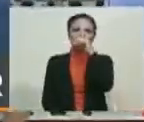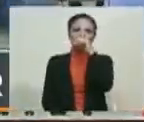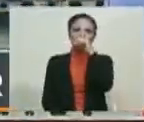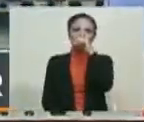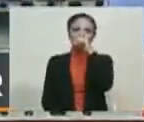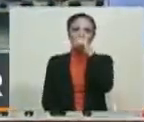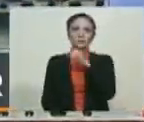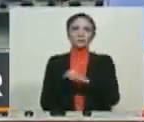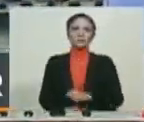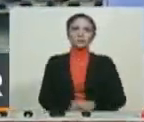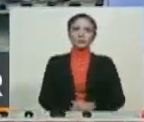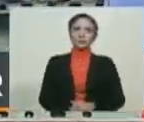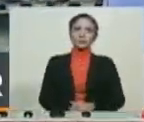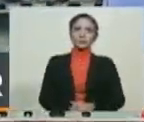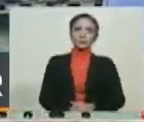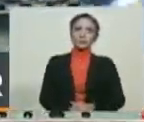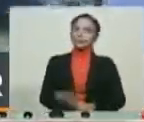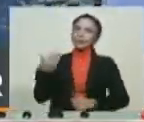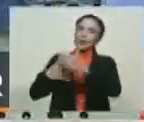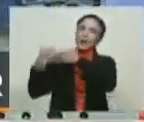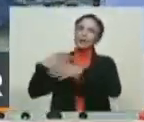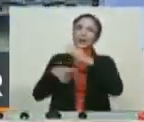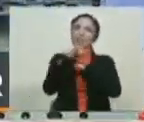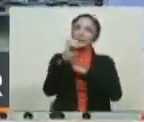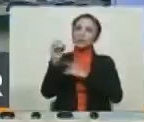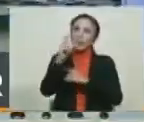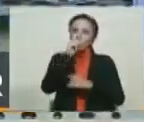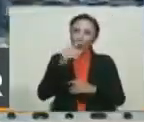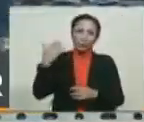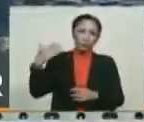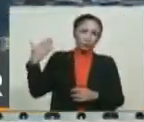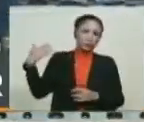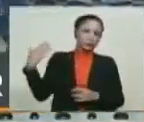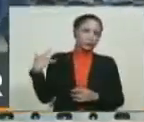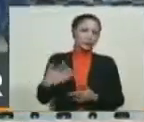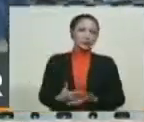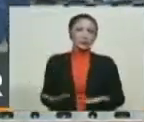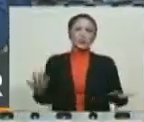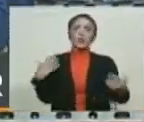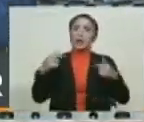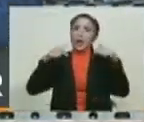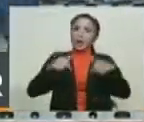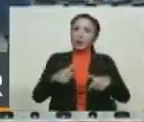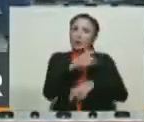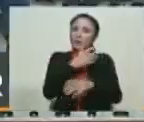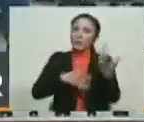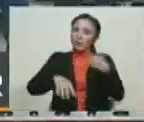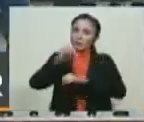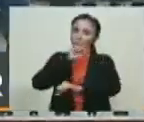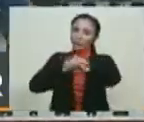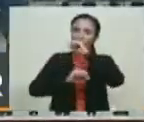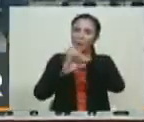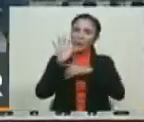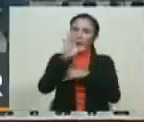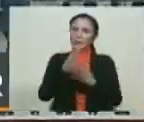como hace 200 años le corresponde estar a la vanguardia